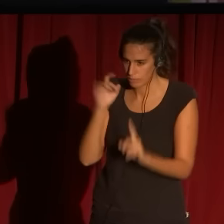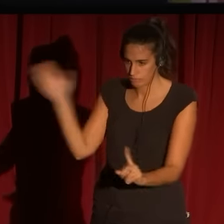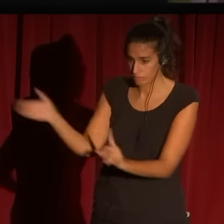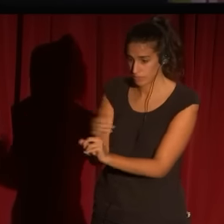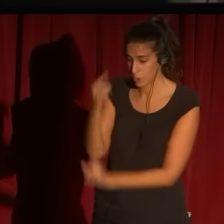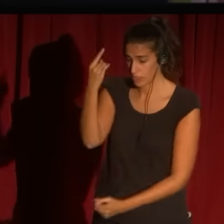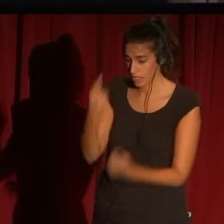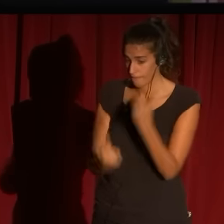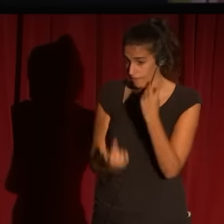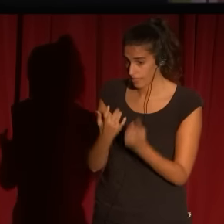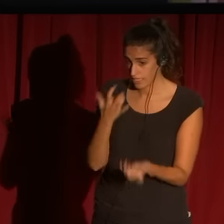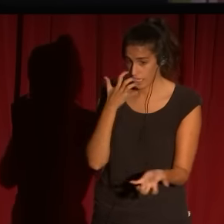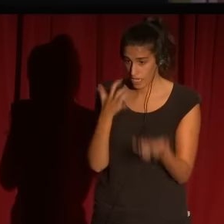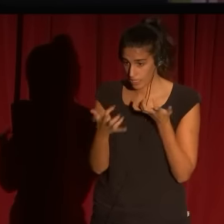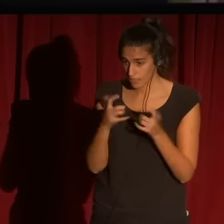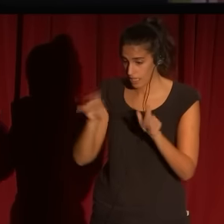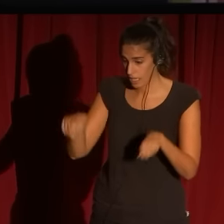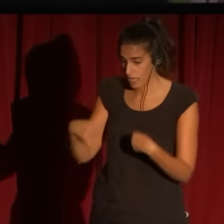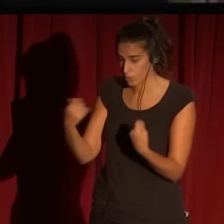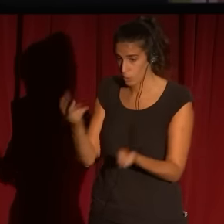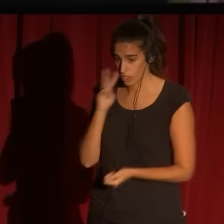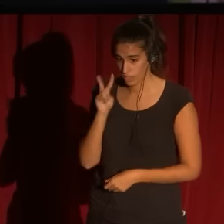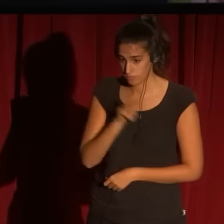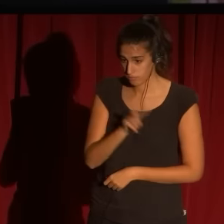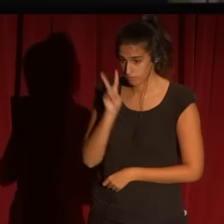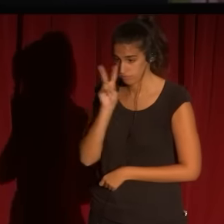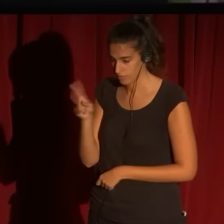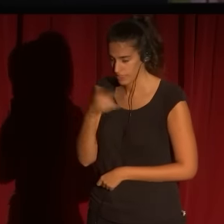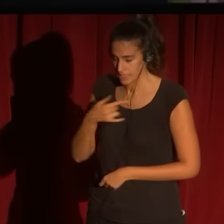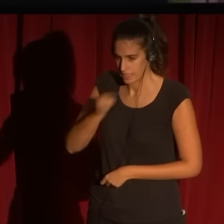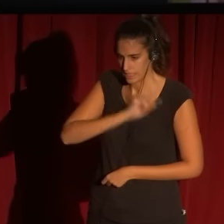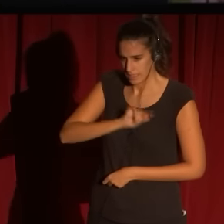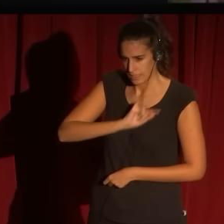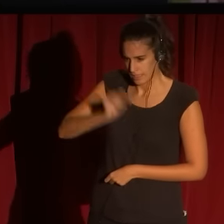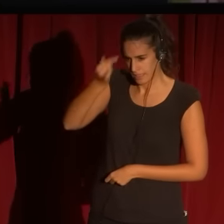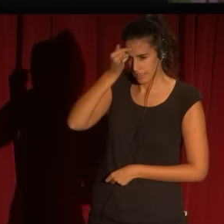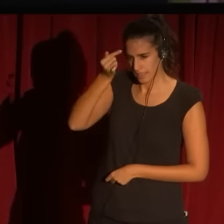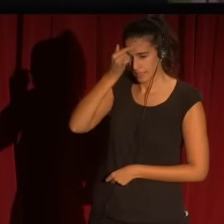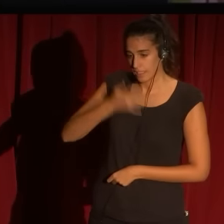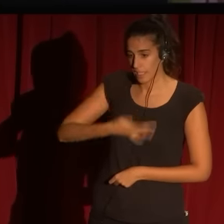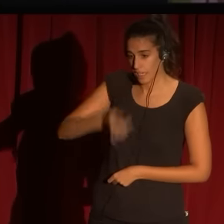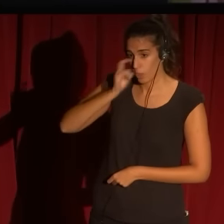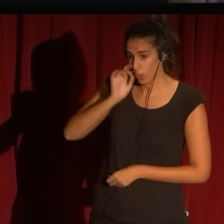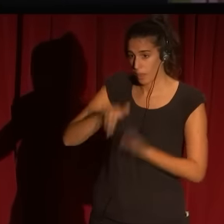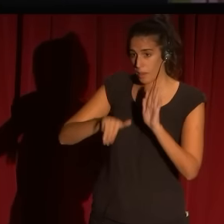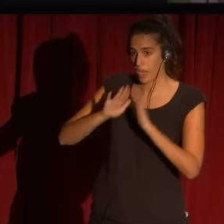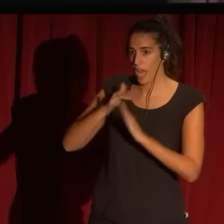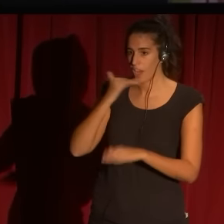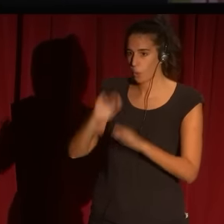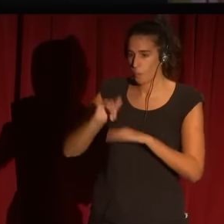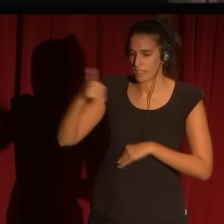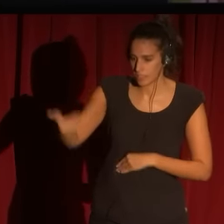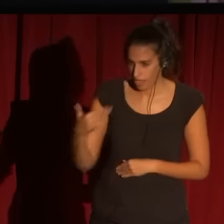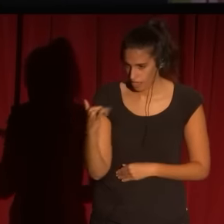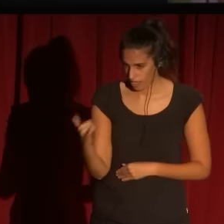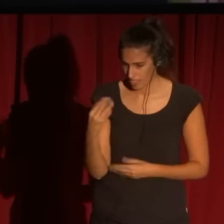momentos ante el arte y ante la naturaleza por ejemplo sentimos un anhelo que es un eco y que nos Recuerda que hay un más allá que es mejor